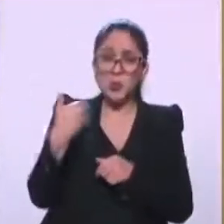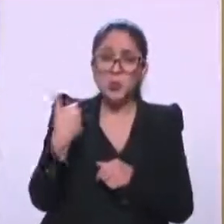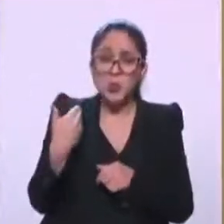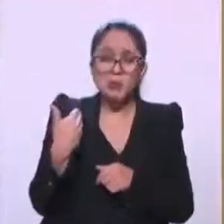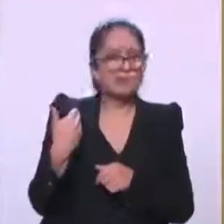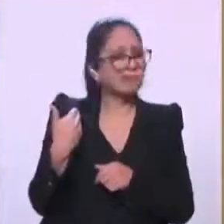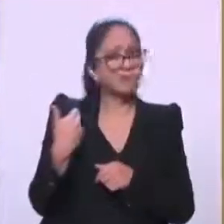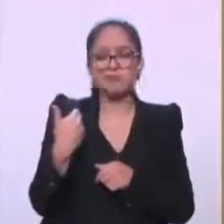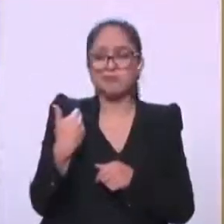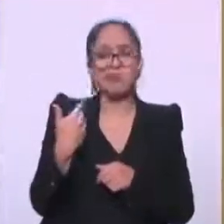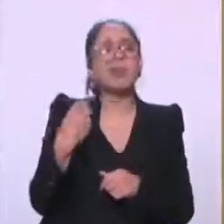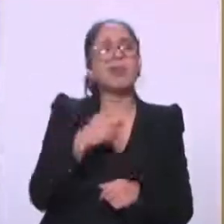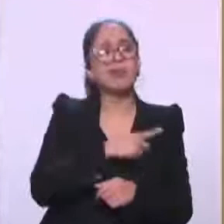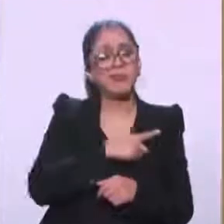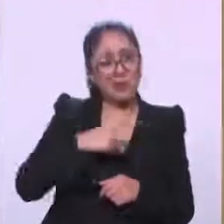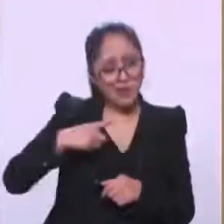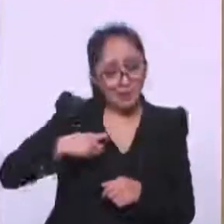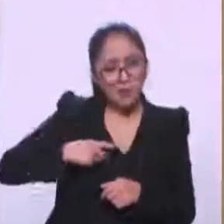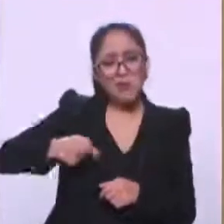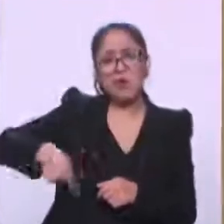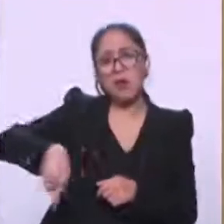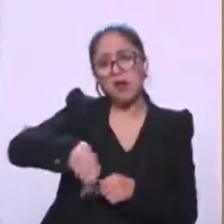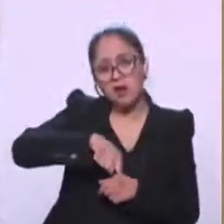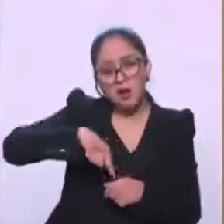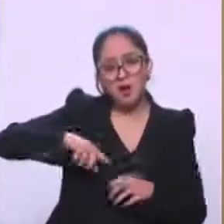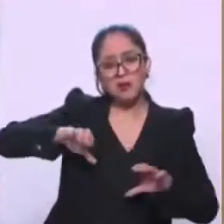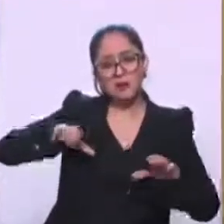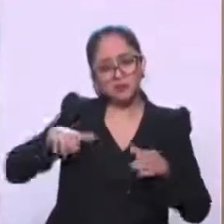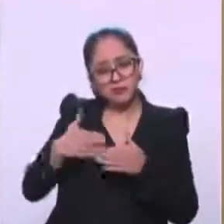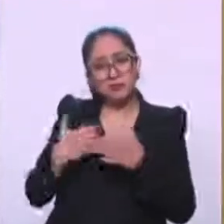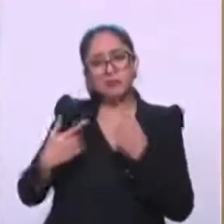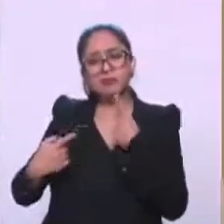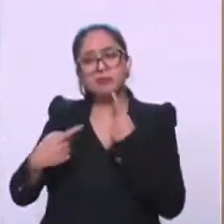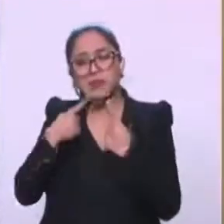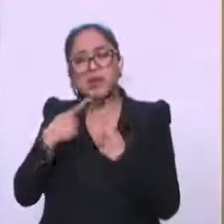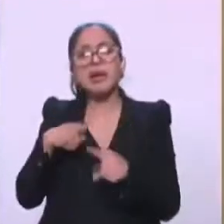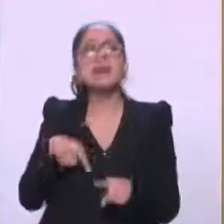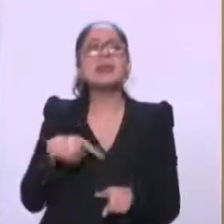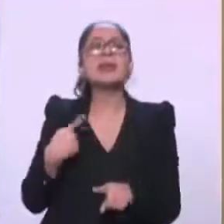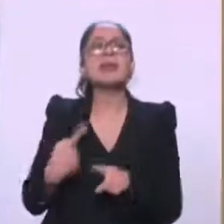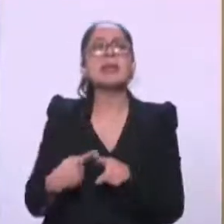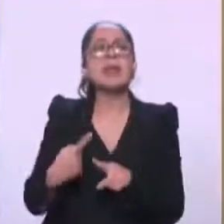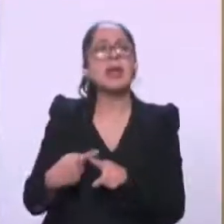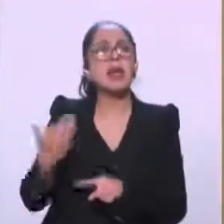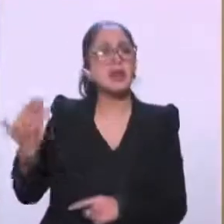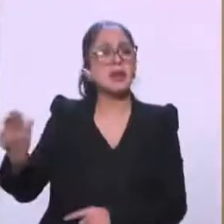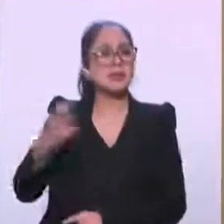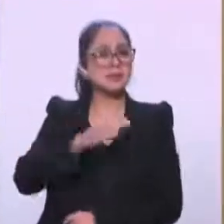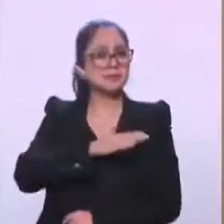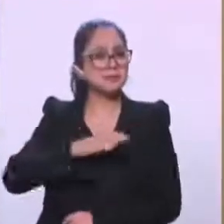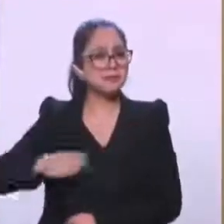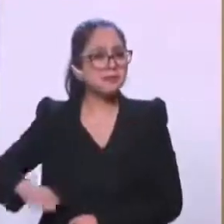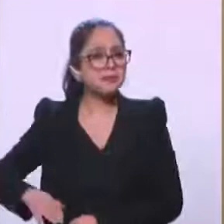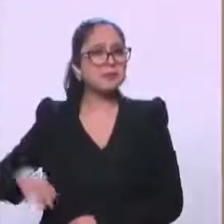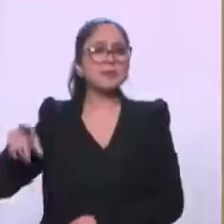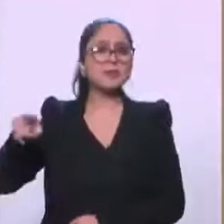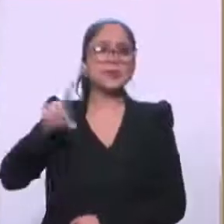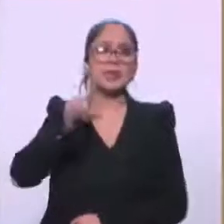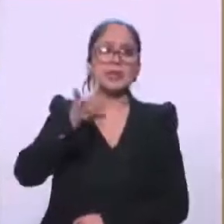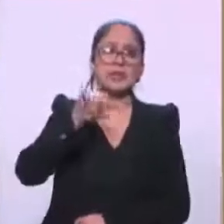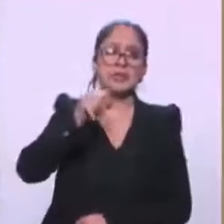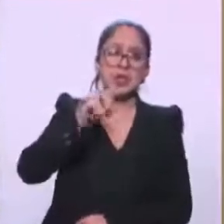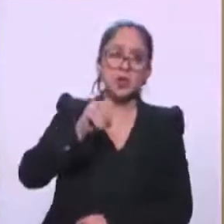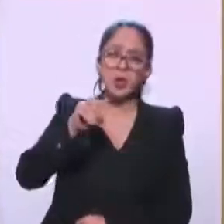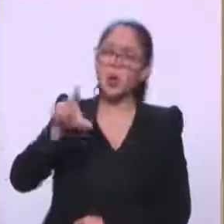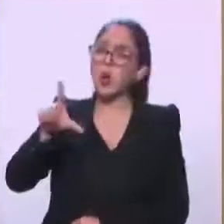lo que tenemos que ponderar al final son quién es el candidato, en el caso extremo por distrito local, distrito